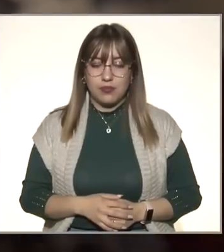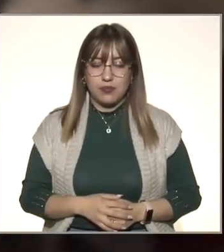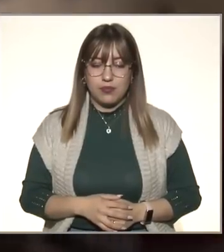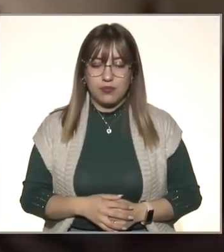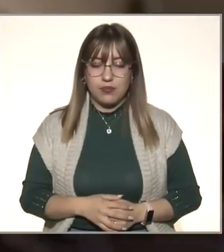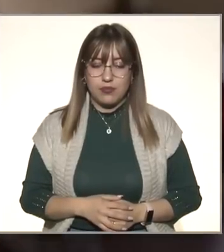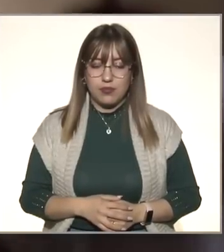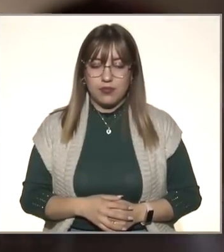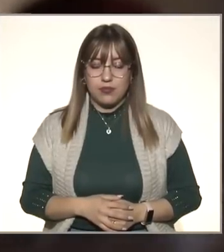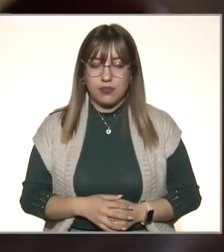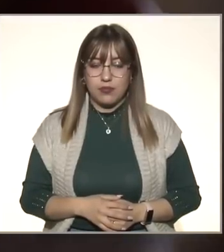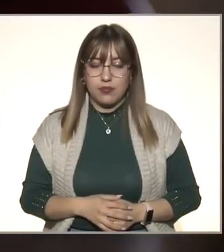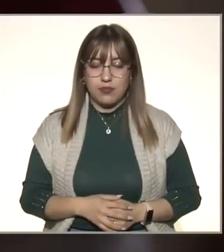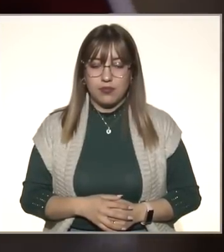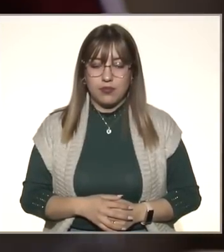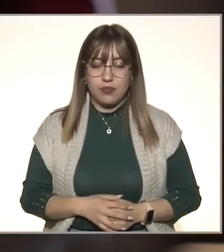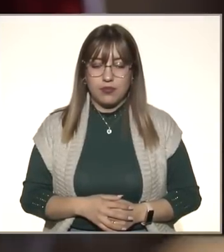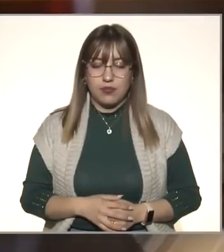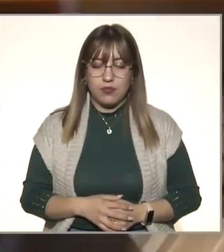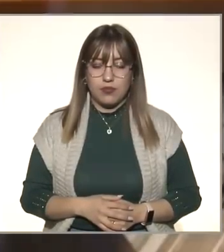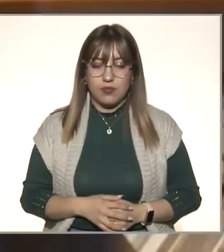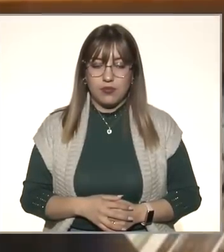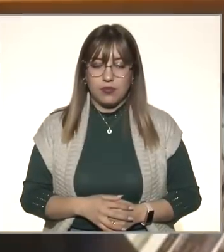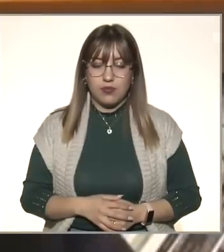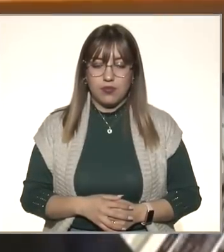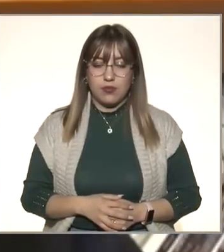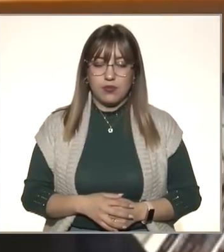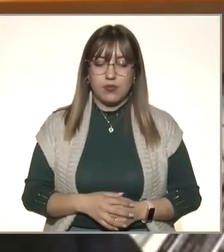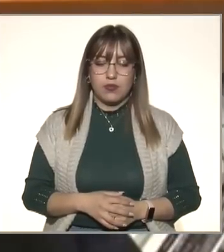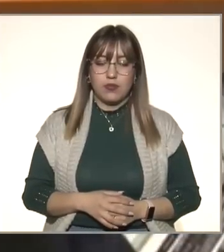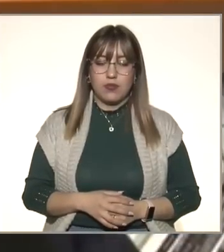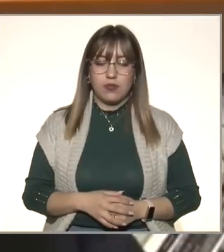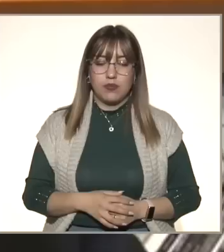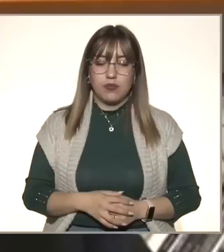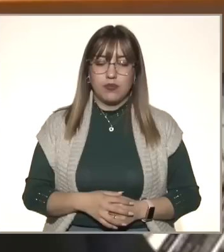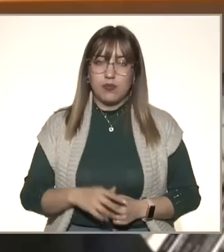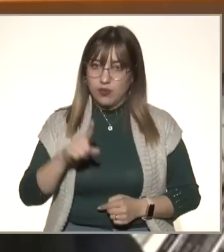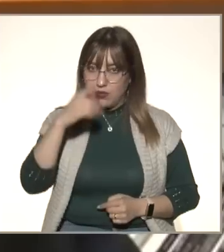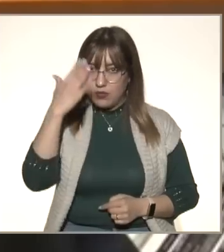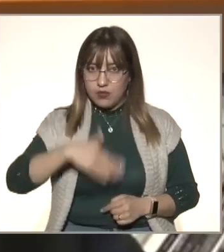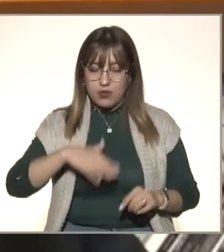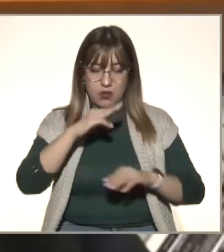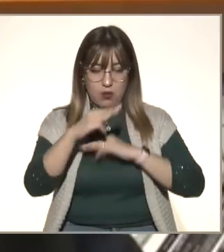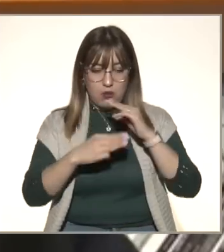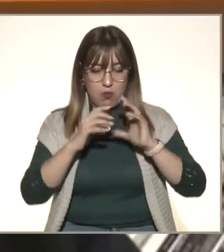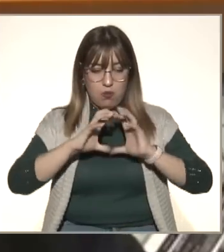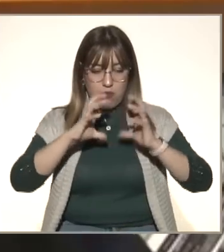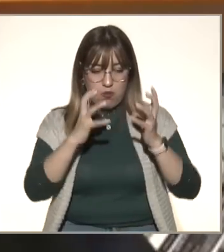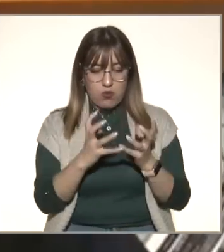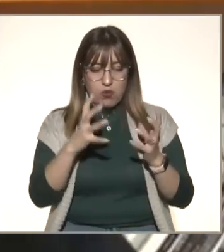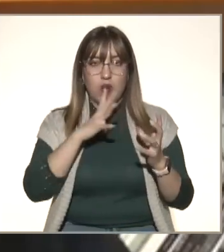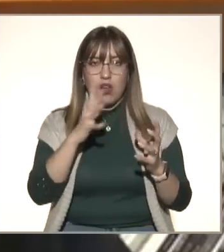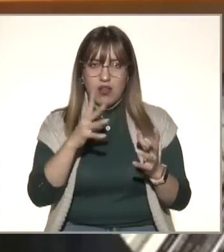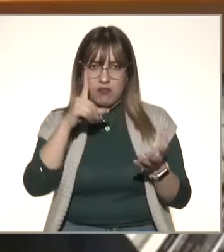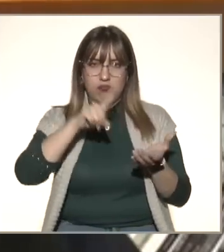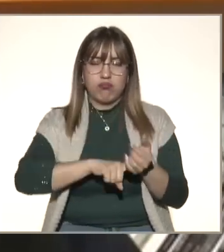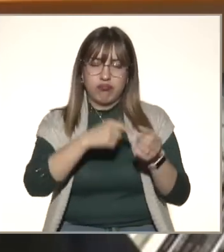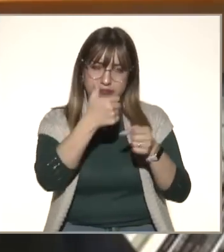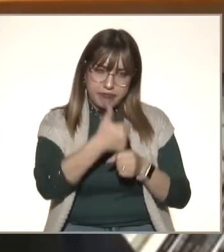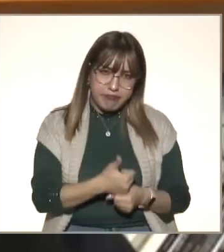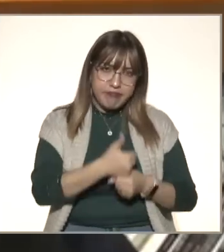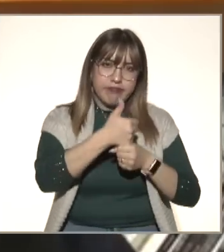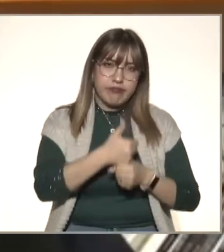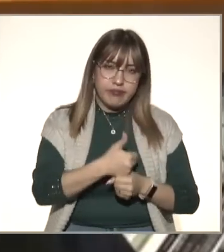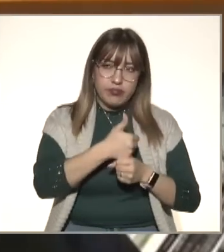No hay que olvidar que vivimos una religión en la que hay dolor y sacrificio. Y que como se festeja